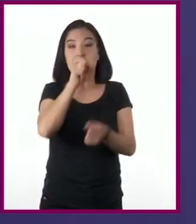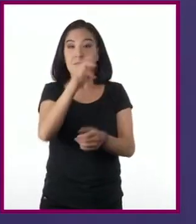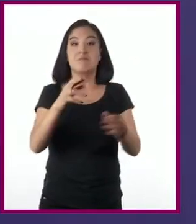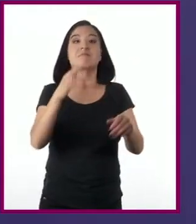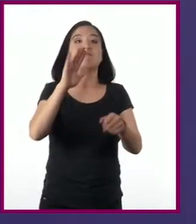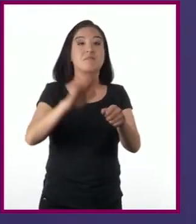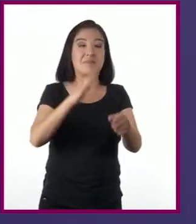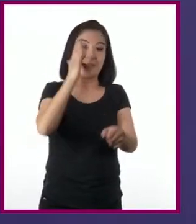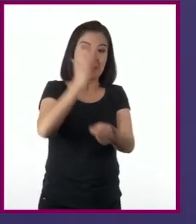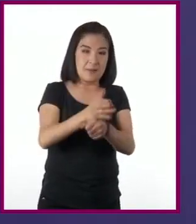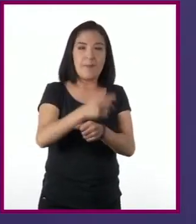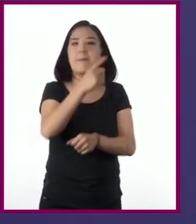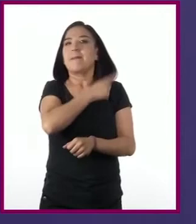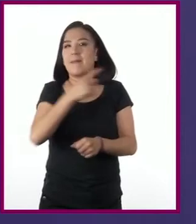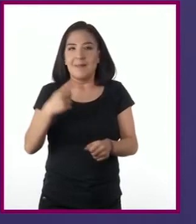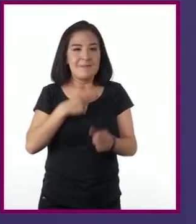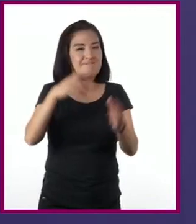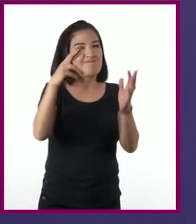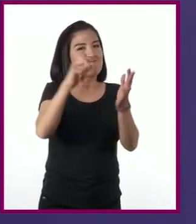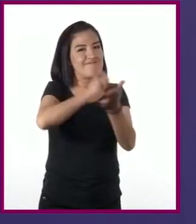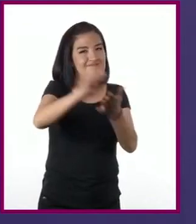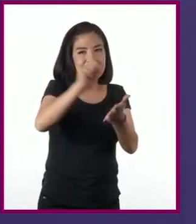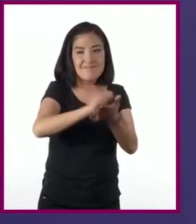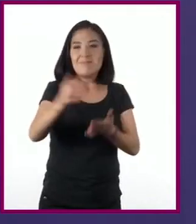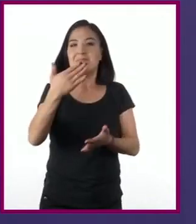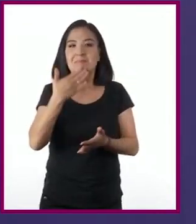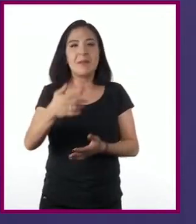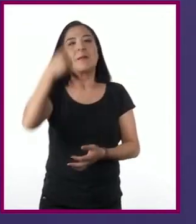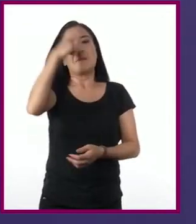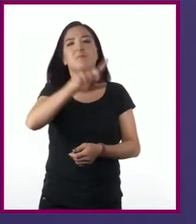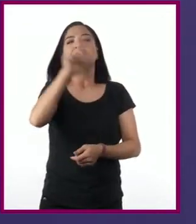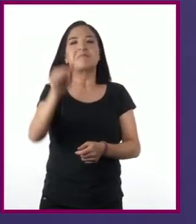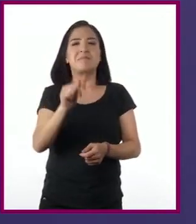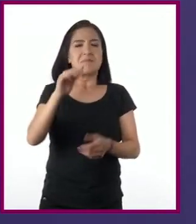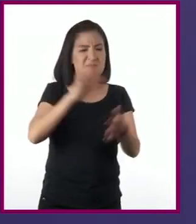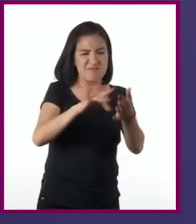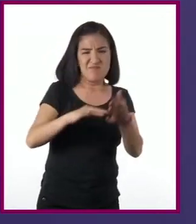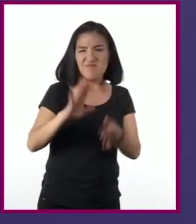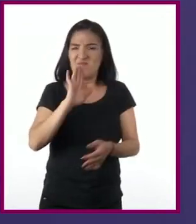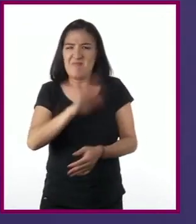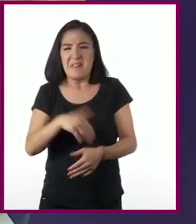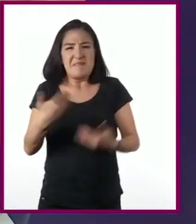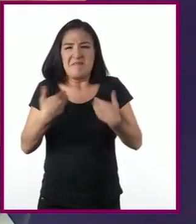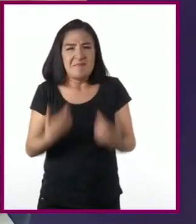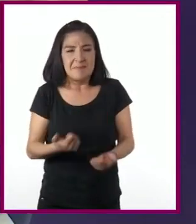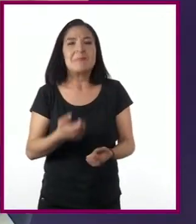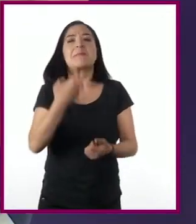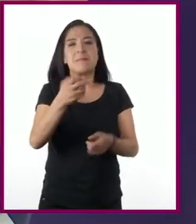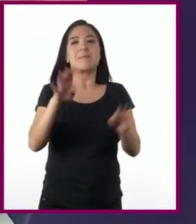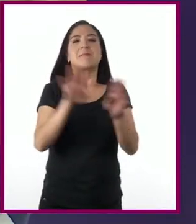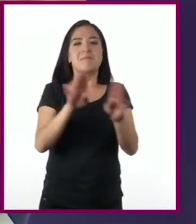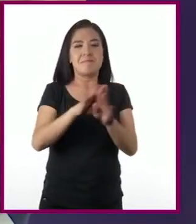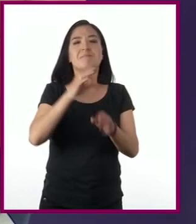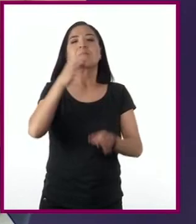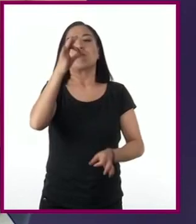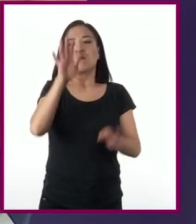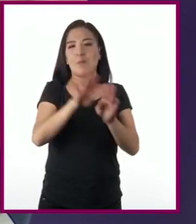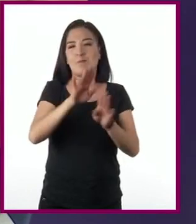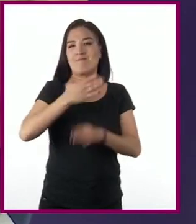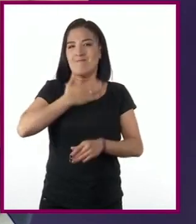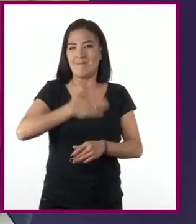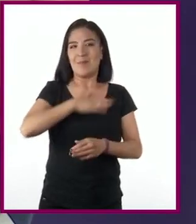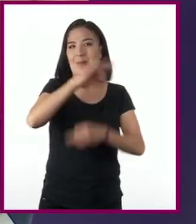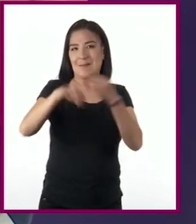estar redactadas adecuadamente para que no haya malos entendidos y el proceso sea justo para todos. Volvamos a nuestro reglamento